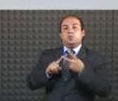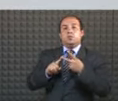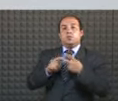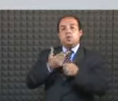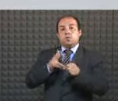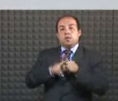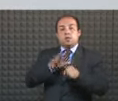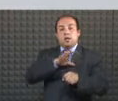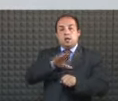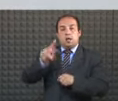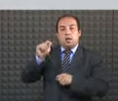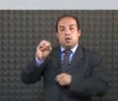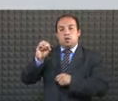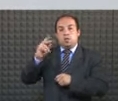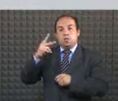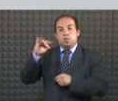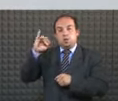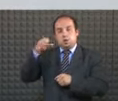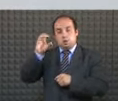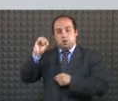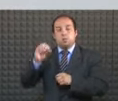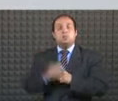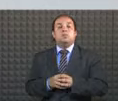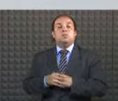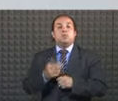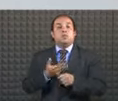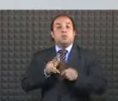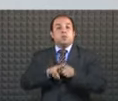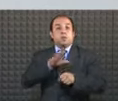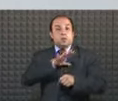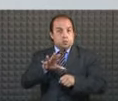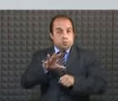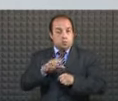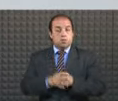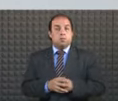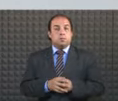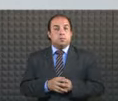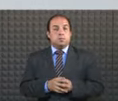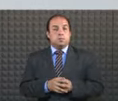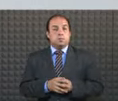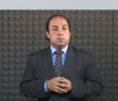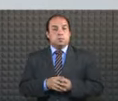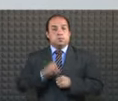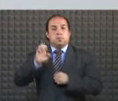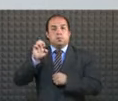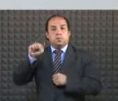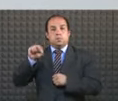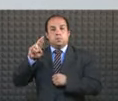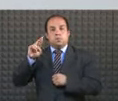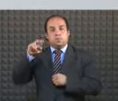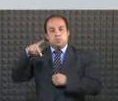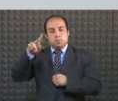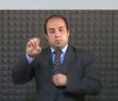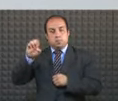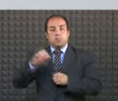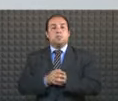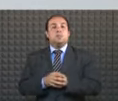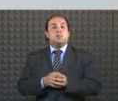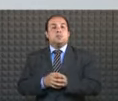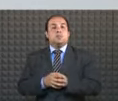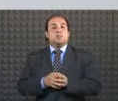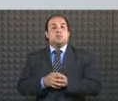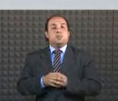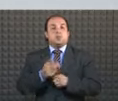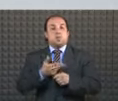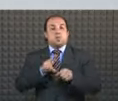General de Topilejo, el Hospital General de Enrique Cabrera, también el Hospital General